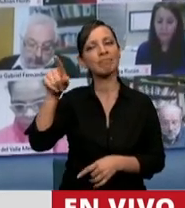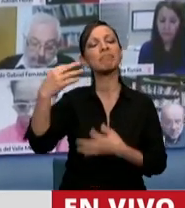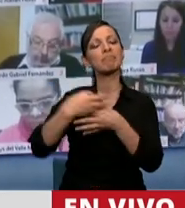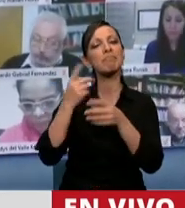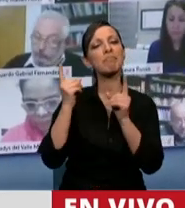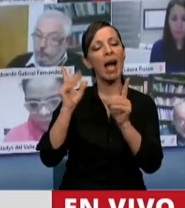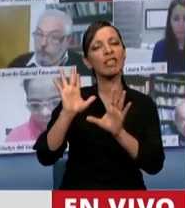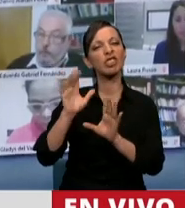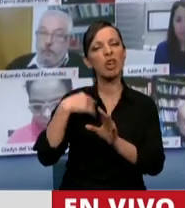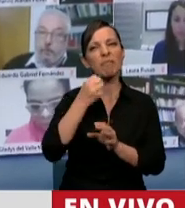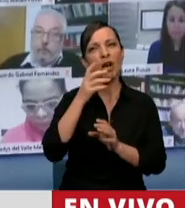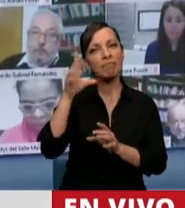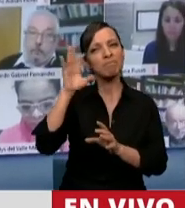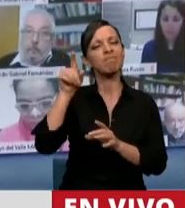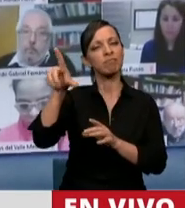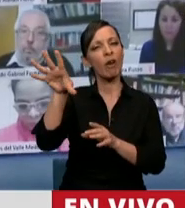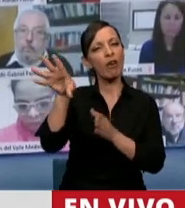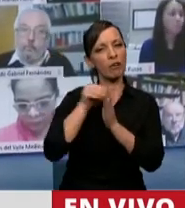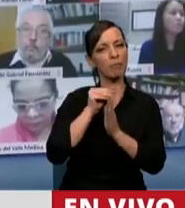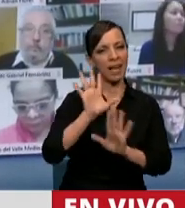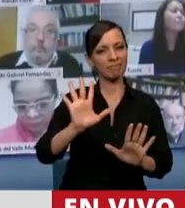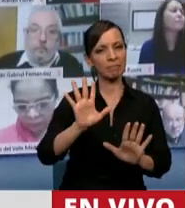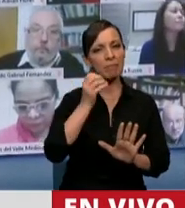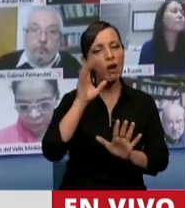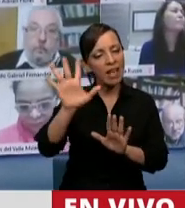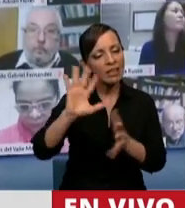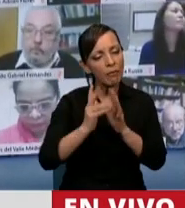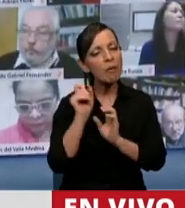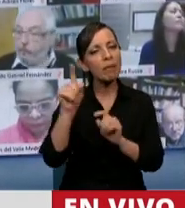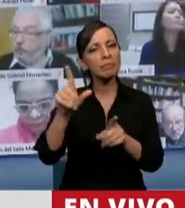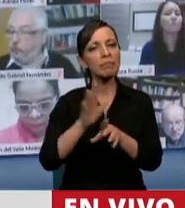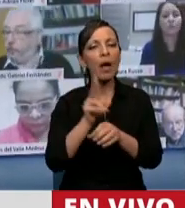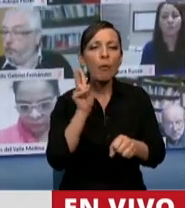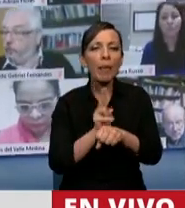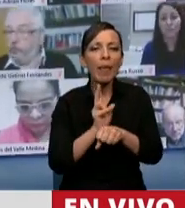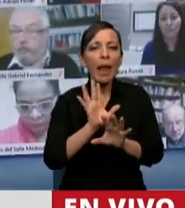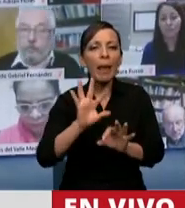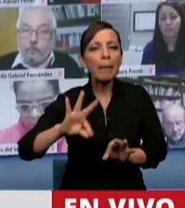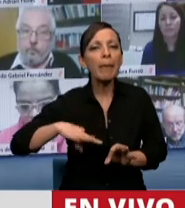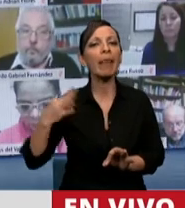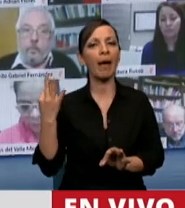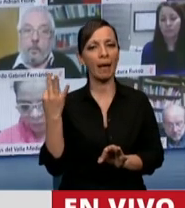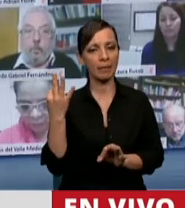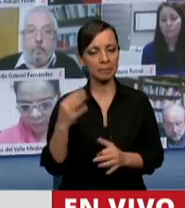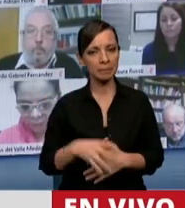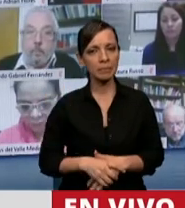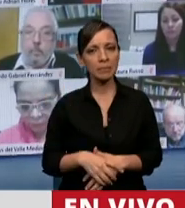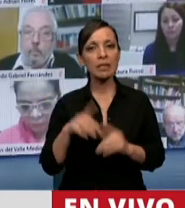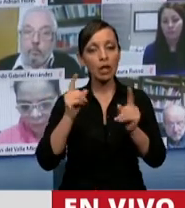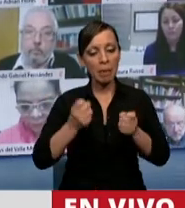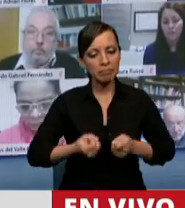lugar del lugar de preservación de la vida y les voy a hablar